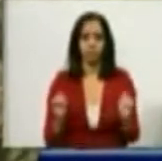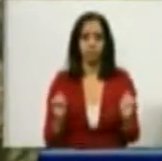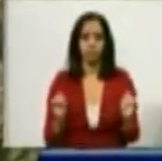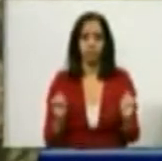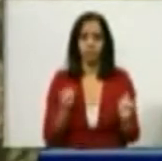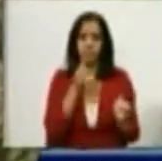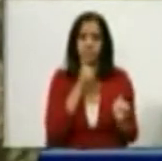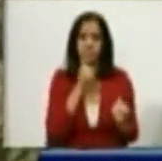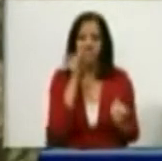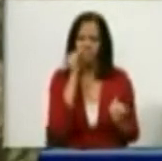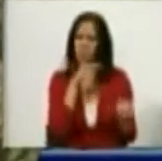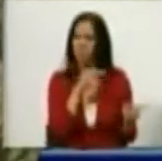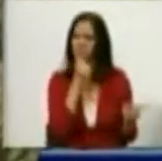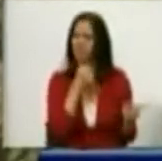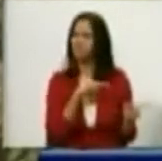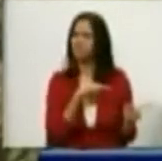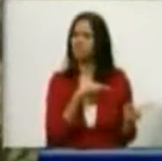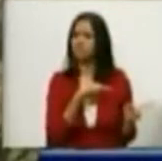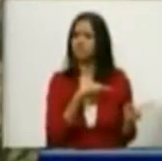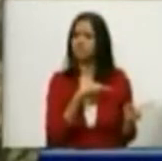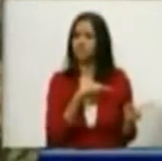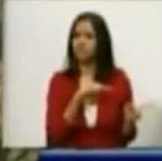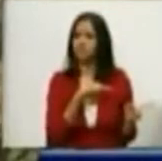Quién es ese tipo para comenzar